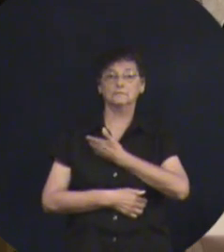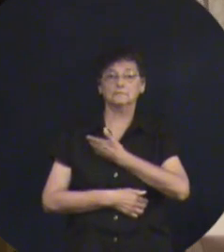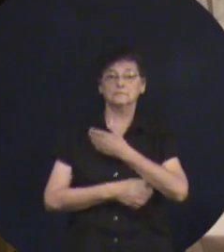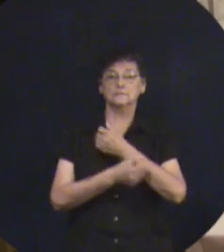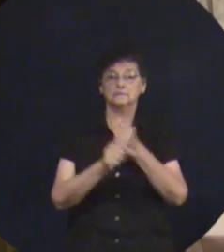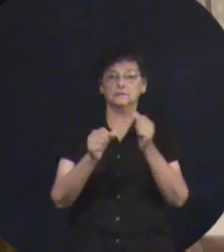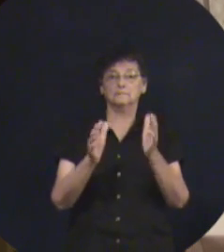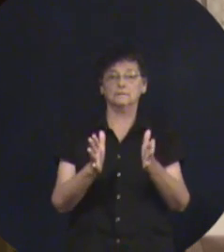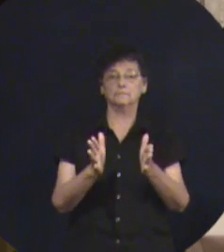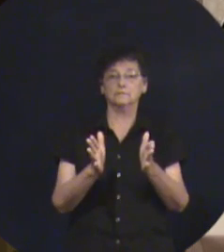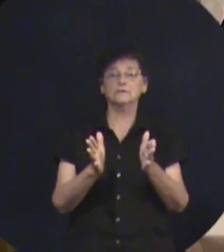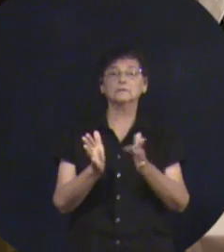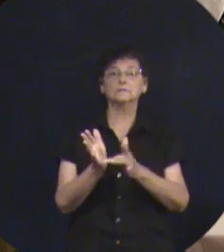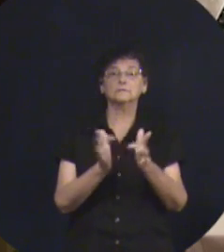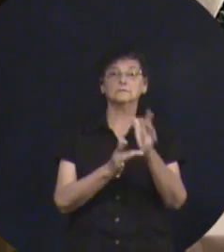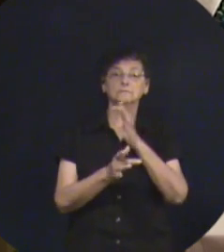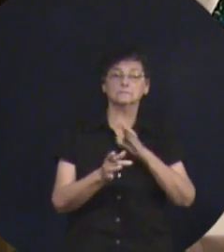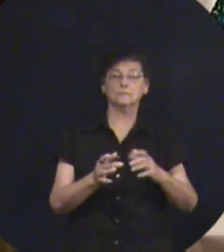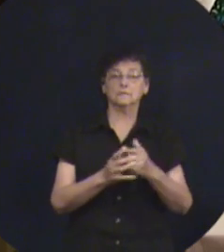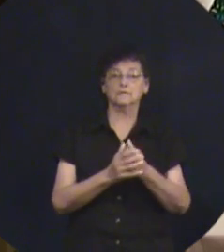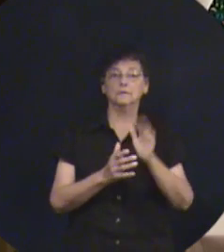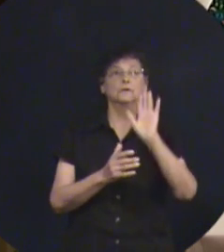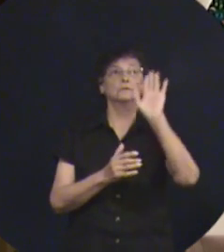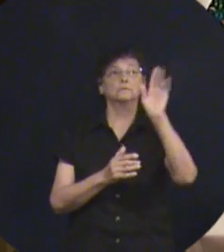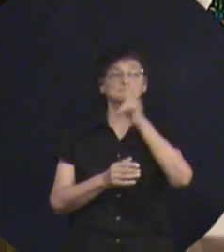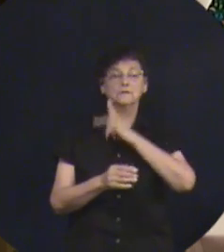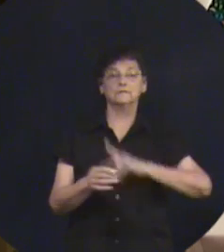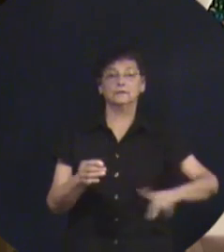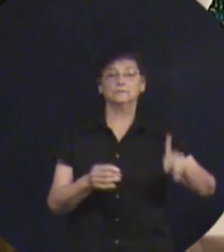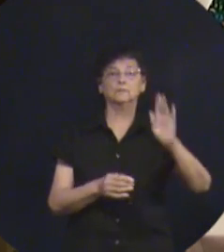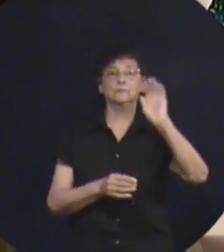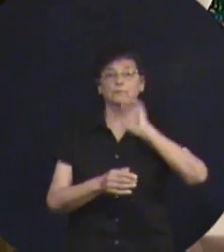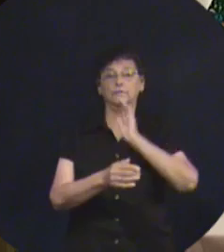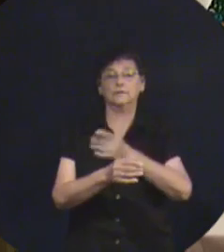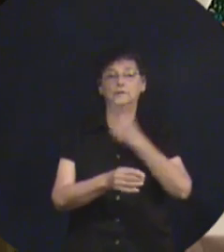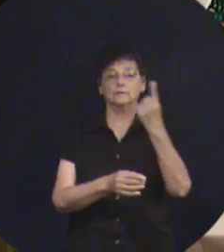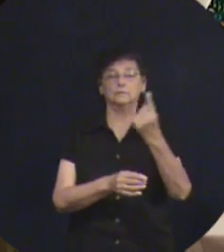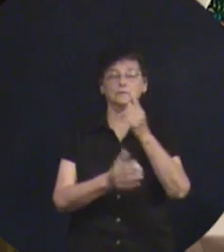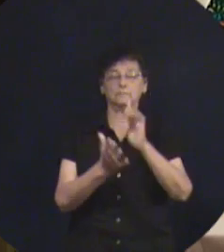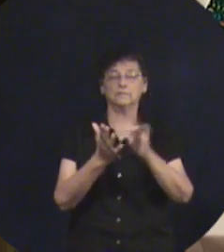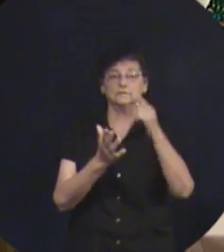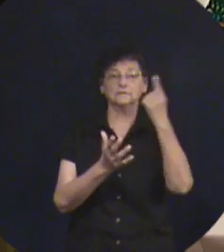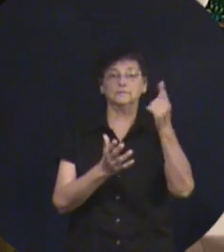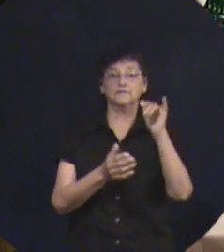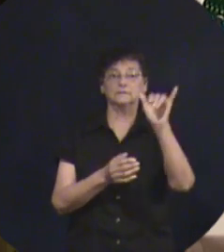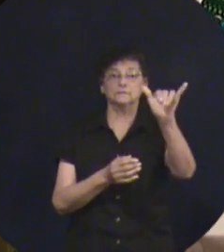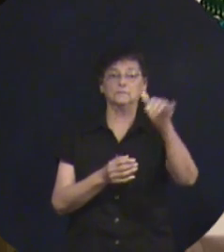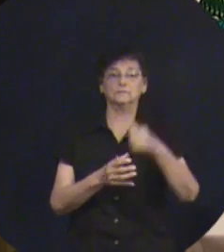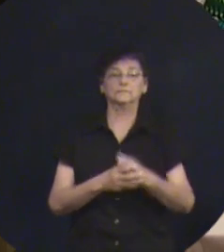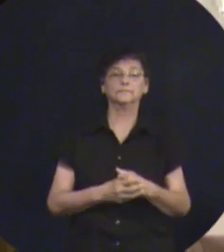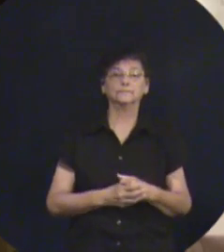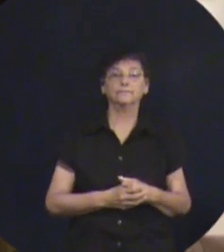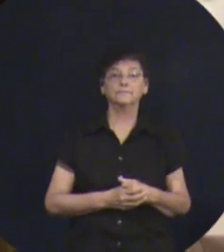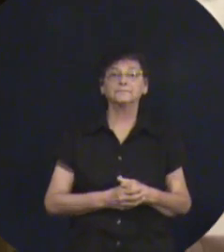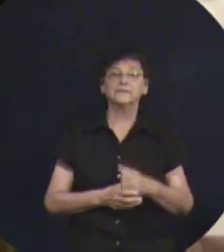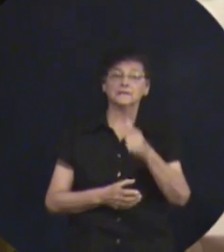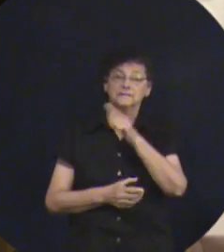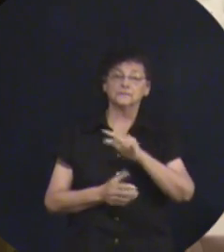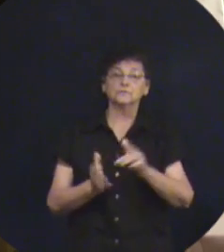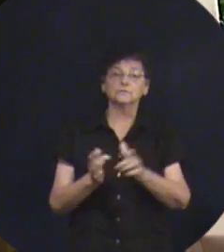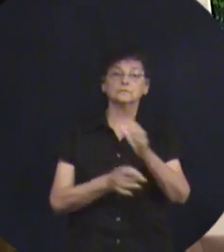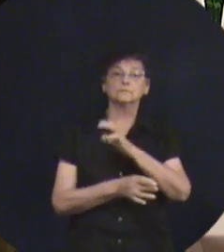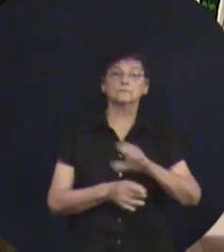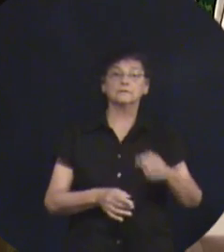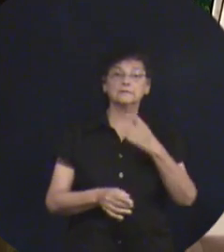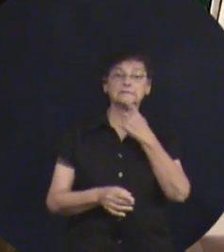de nuestro Salvador Jesucristo. Tuyo es el reino, tuyo el poder y la gloria por siempre, Señor. Señor